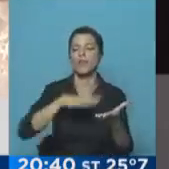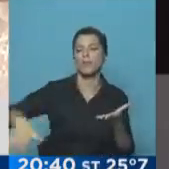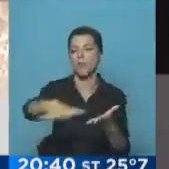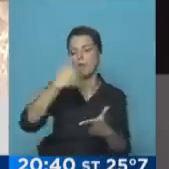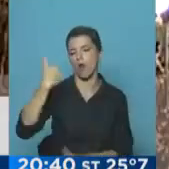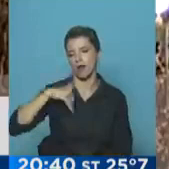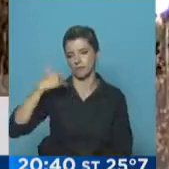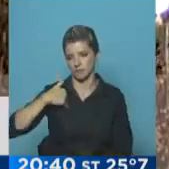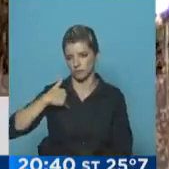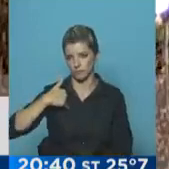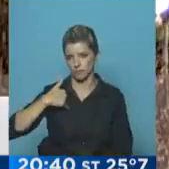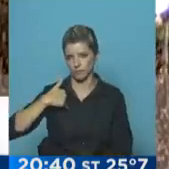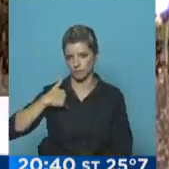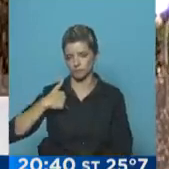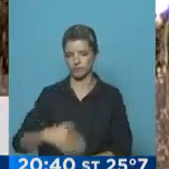mayorías populares.